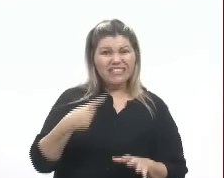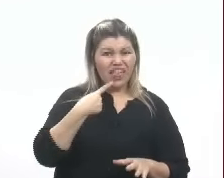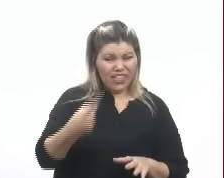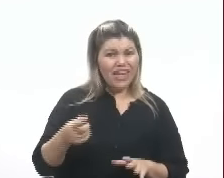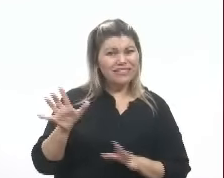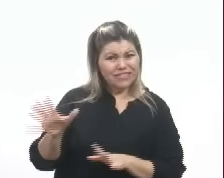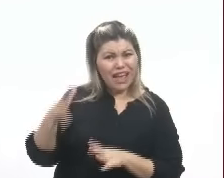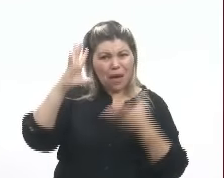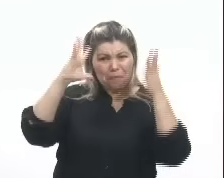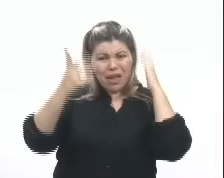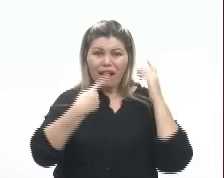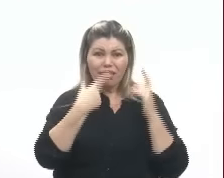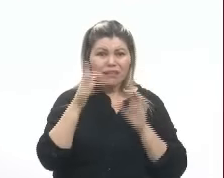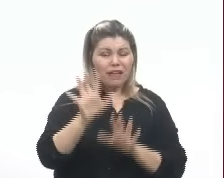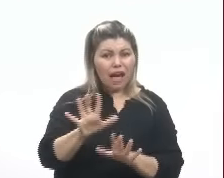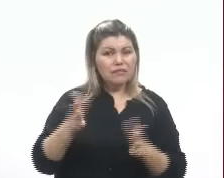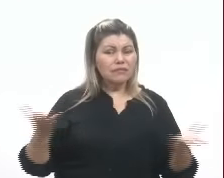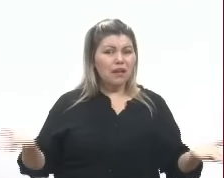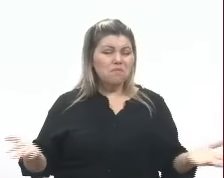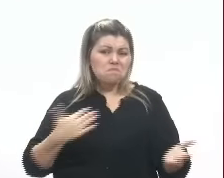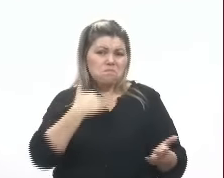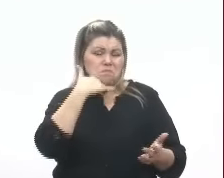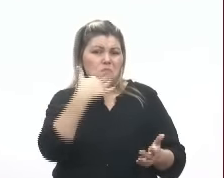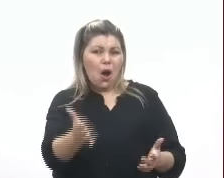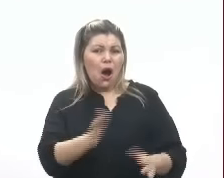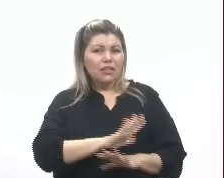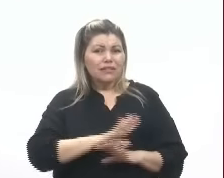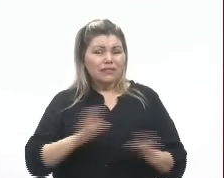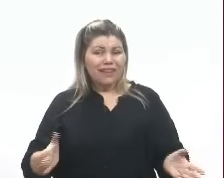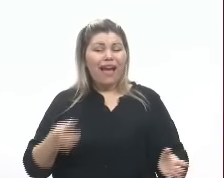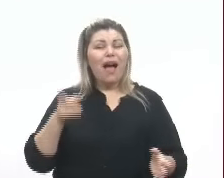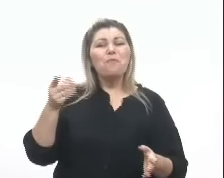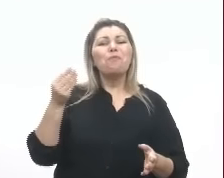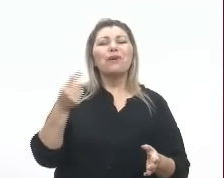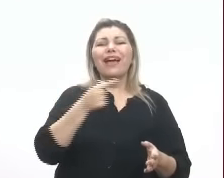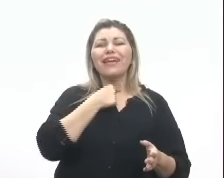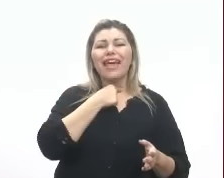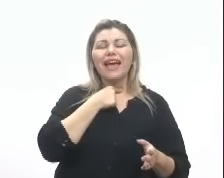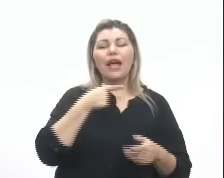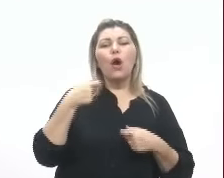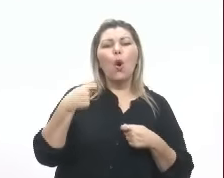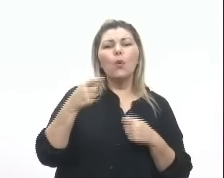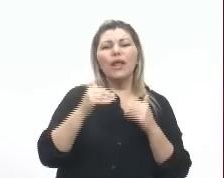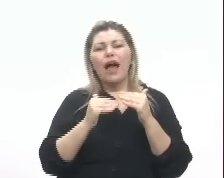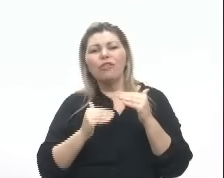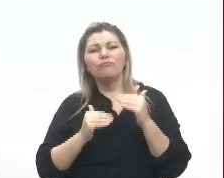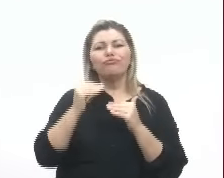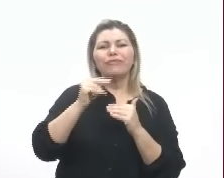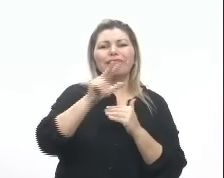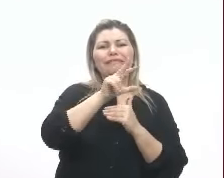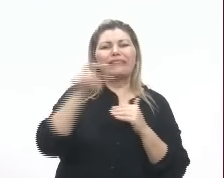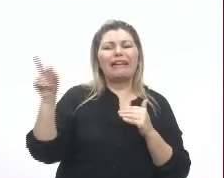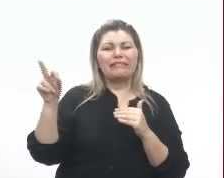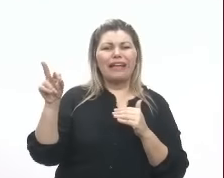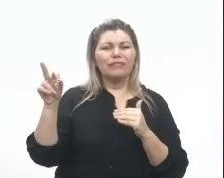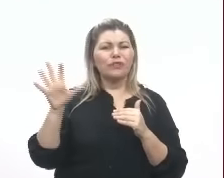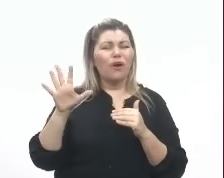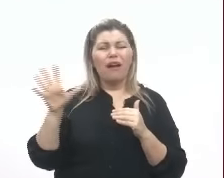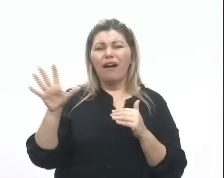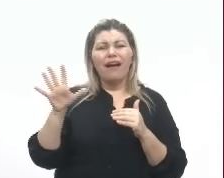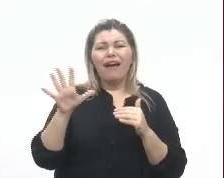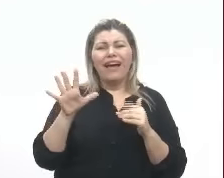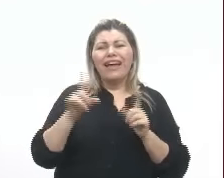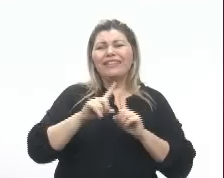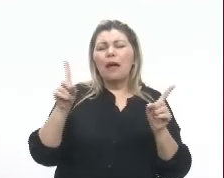presidente. Porque querían llevarle a 300 los jubilados. O sea, ni siquiera se aproxima